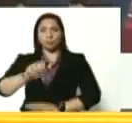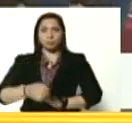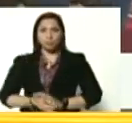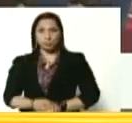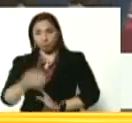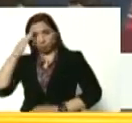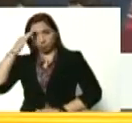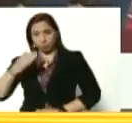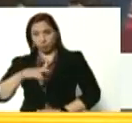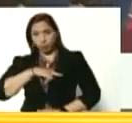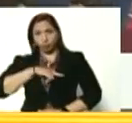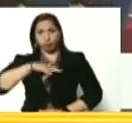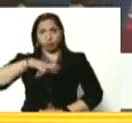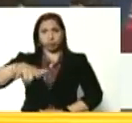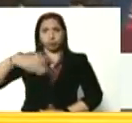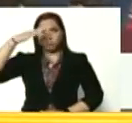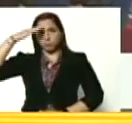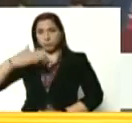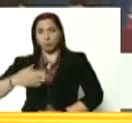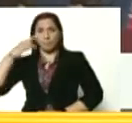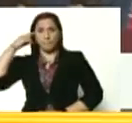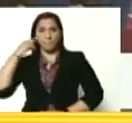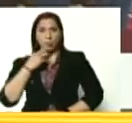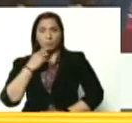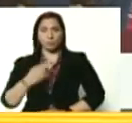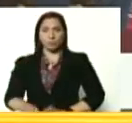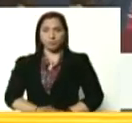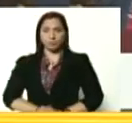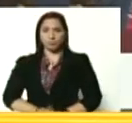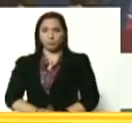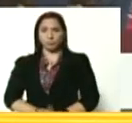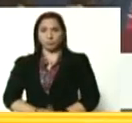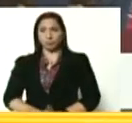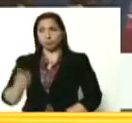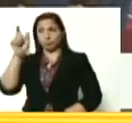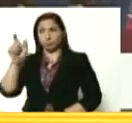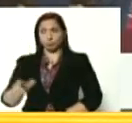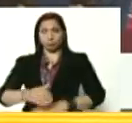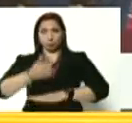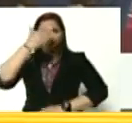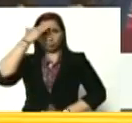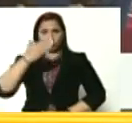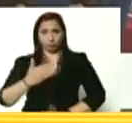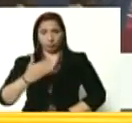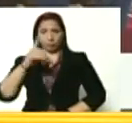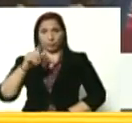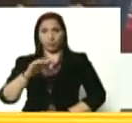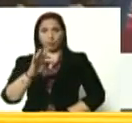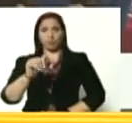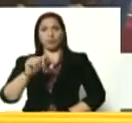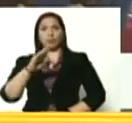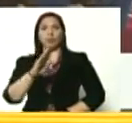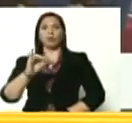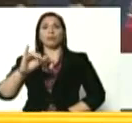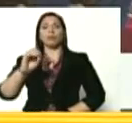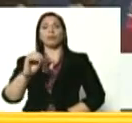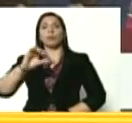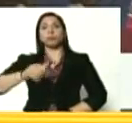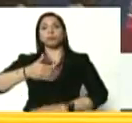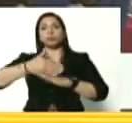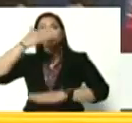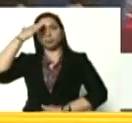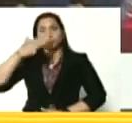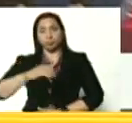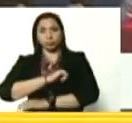comandante de la aviación militar bolivariana ya no mayor general fabio enrique zavarse pabón comandante general de la